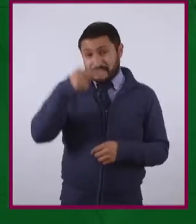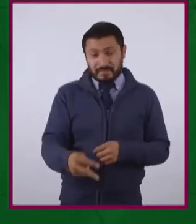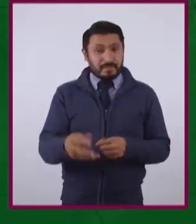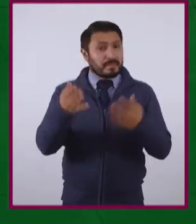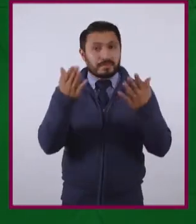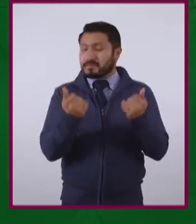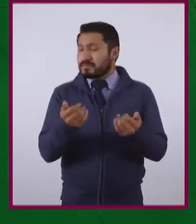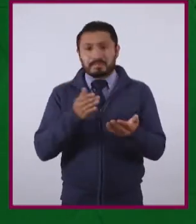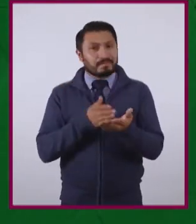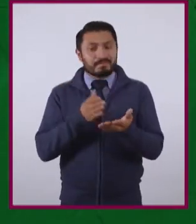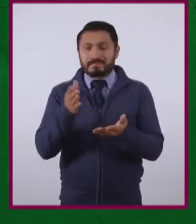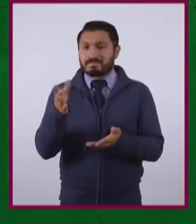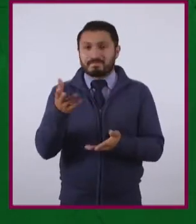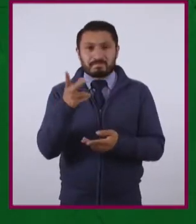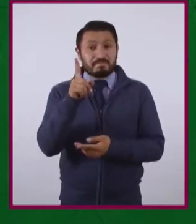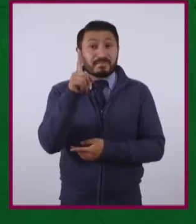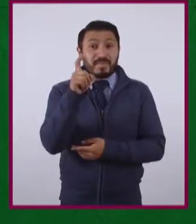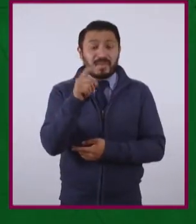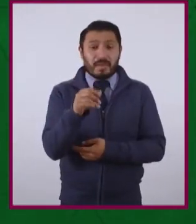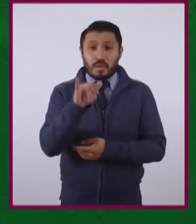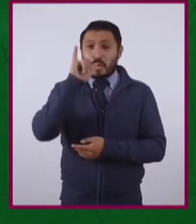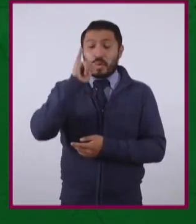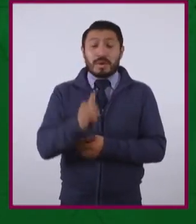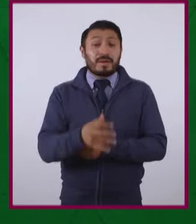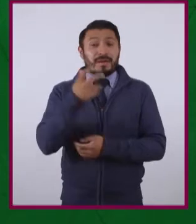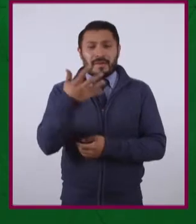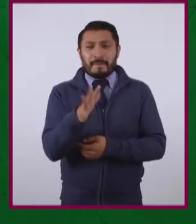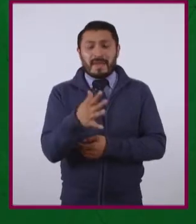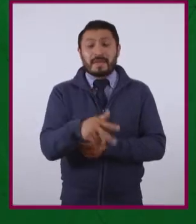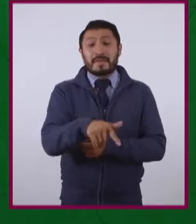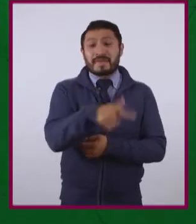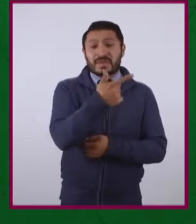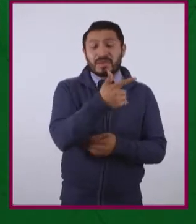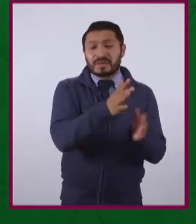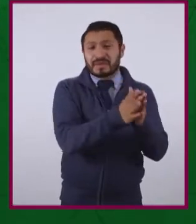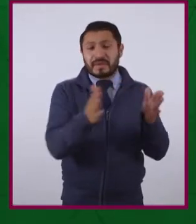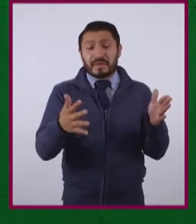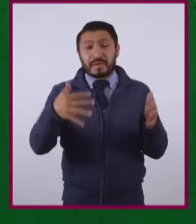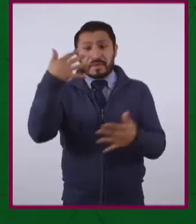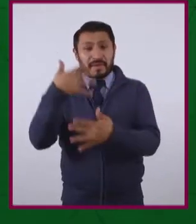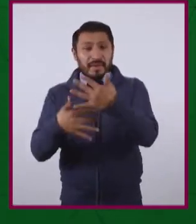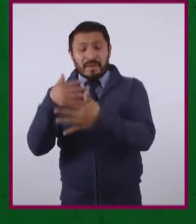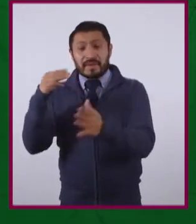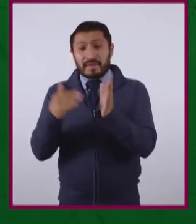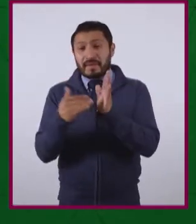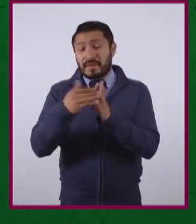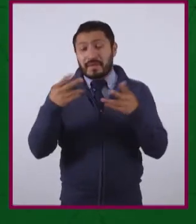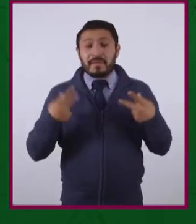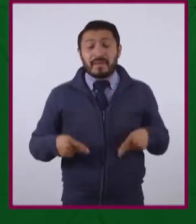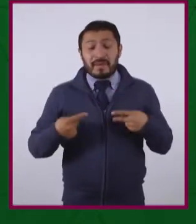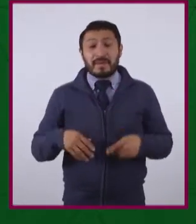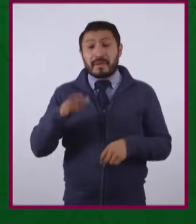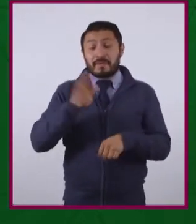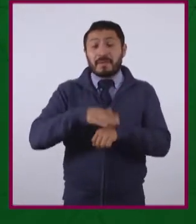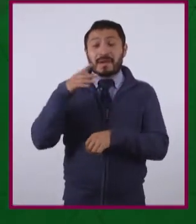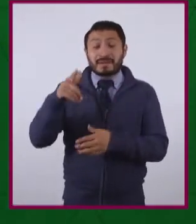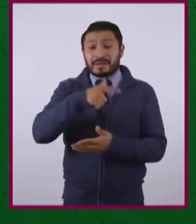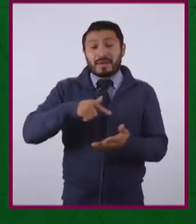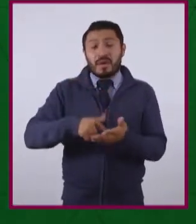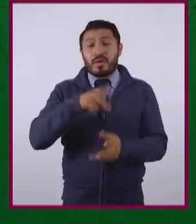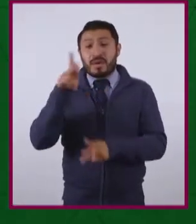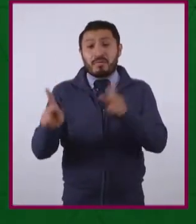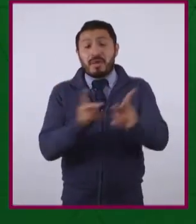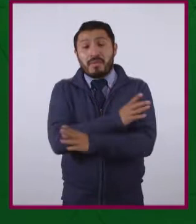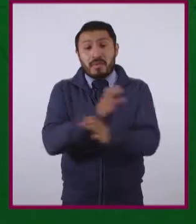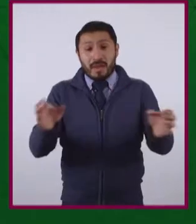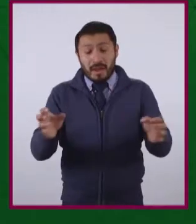tiene acceso al agua potable. Son entre 12 y 15 millones de habitantes, sobre todo del área rural, pero también